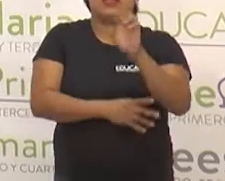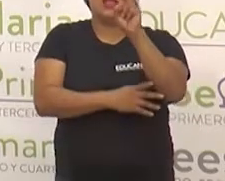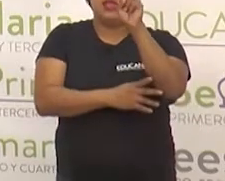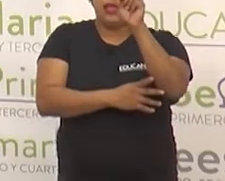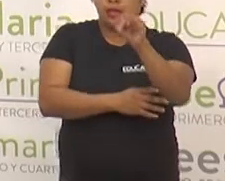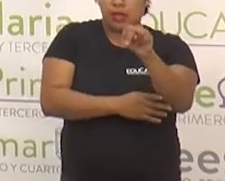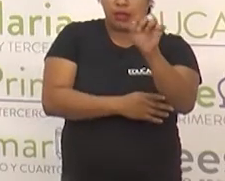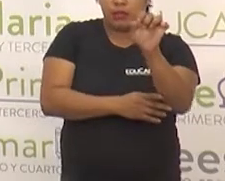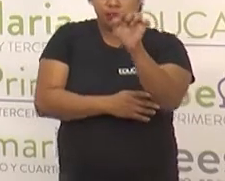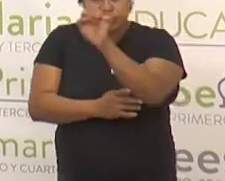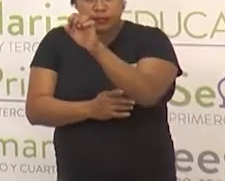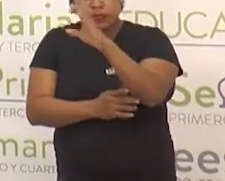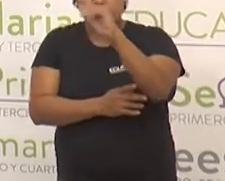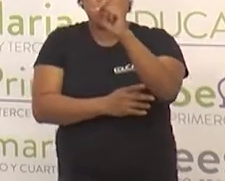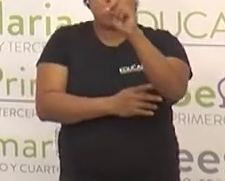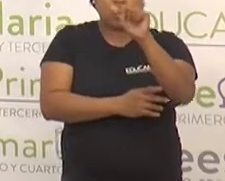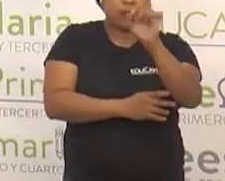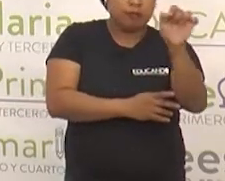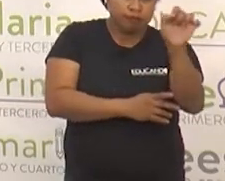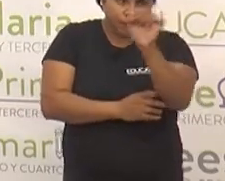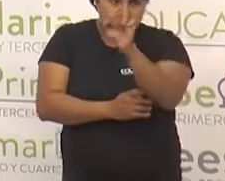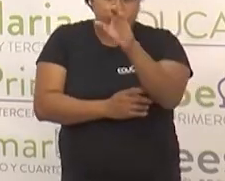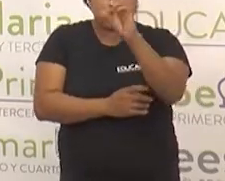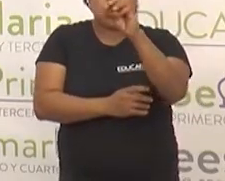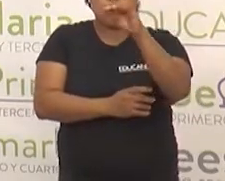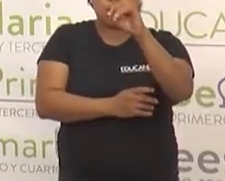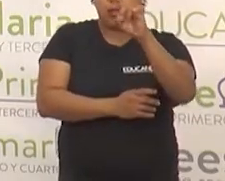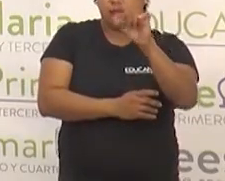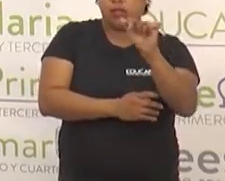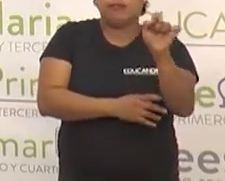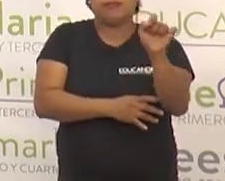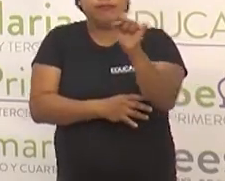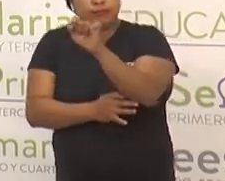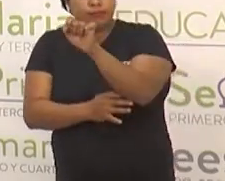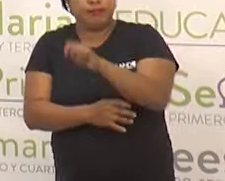en cada comida.